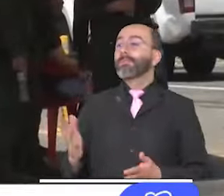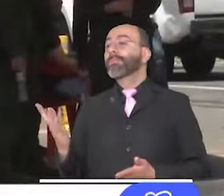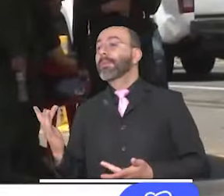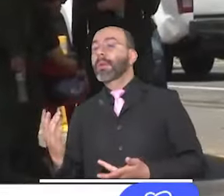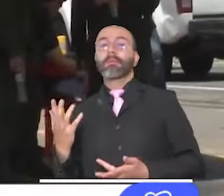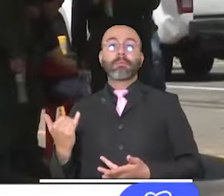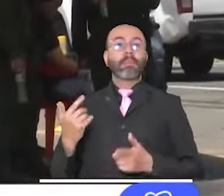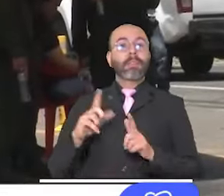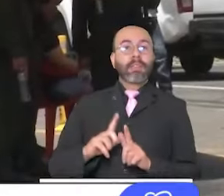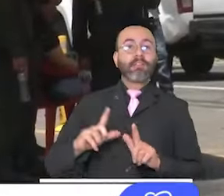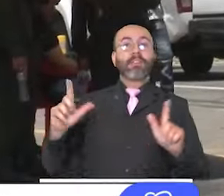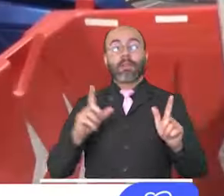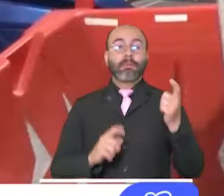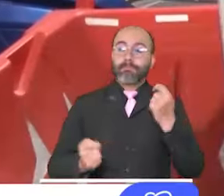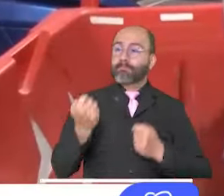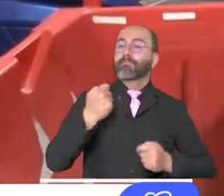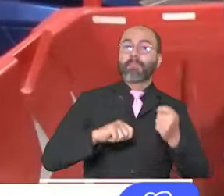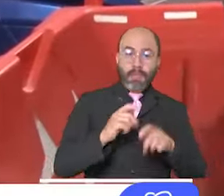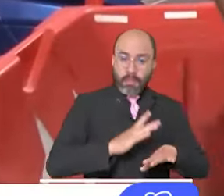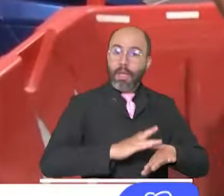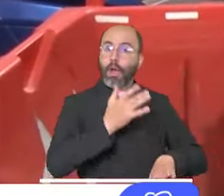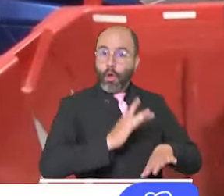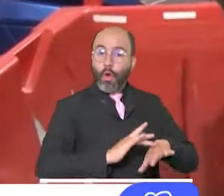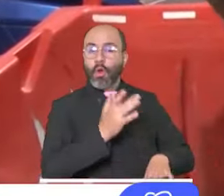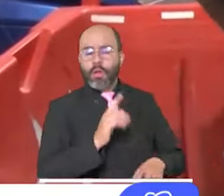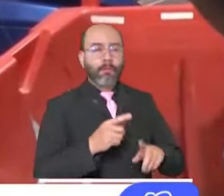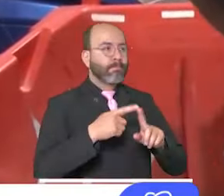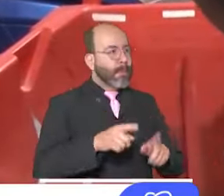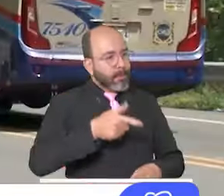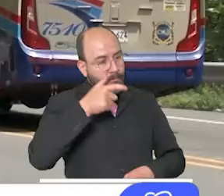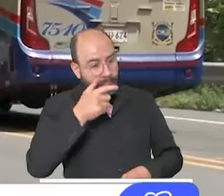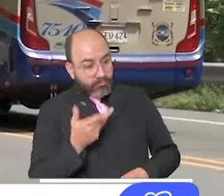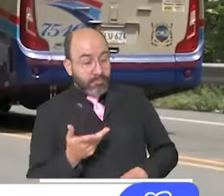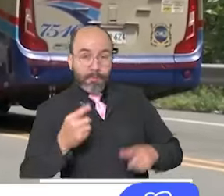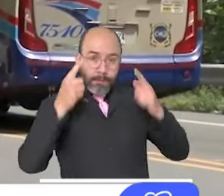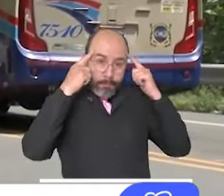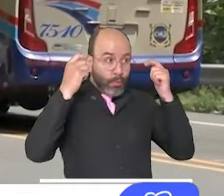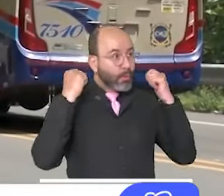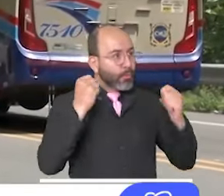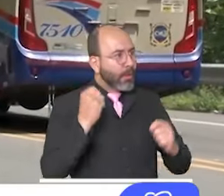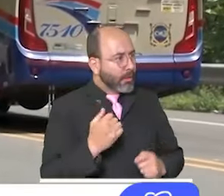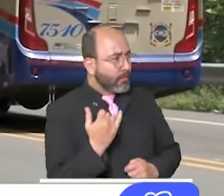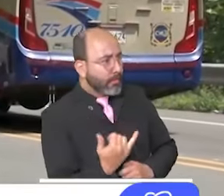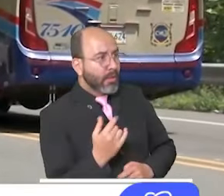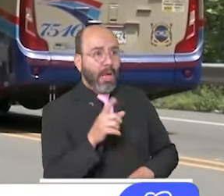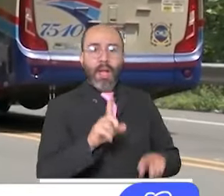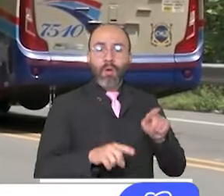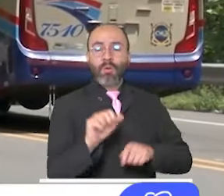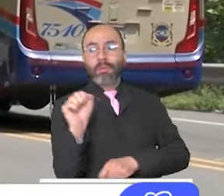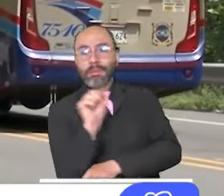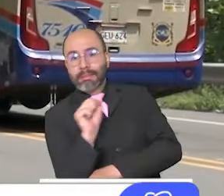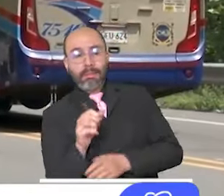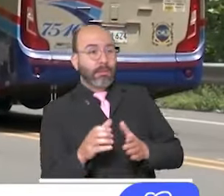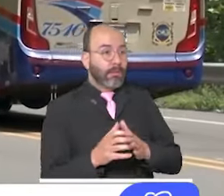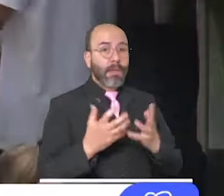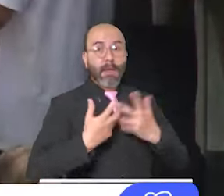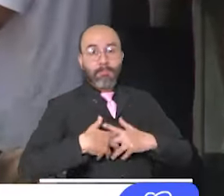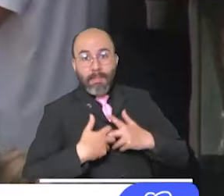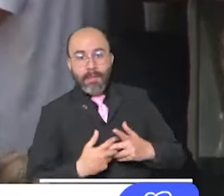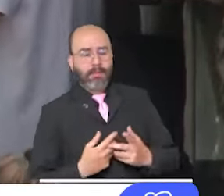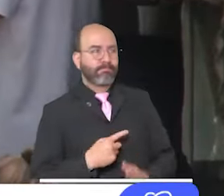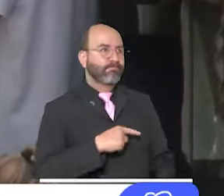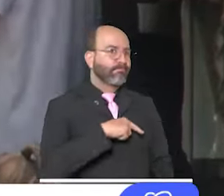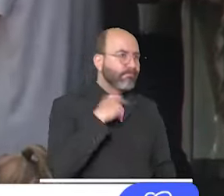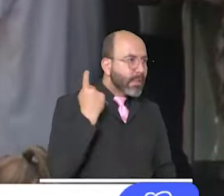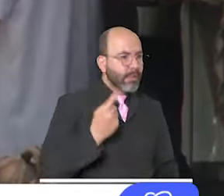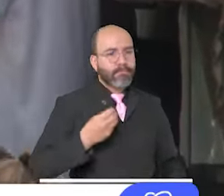Libertad para la venta del Oro sin embargo el panorama es preocupante donde diferentes conductores y empresas empiezan a tener pérdidas y